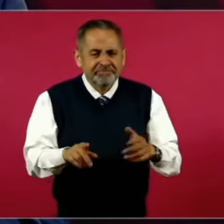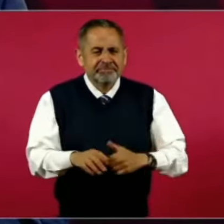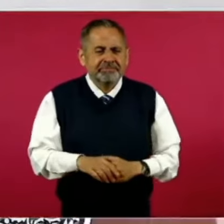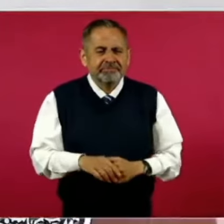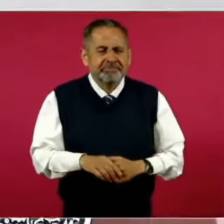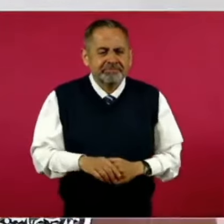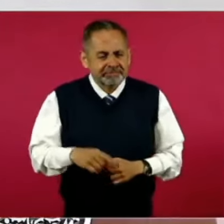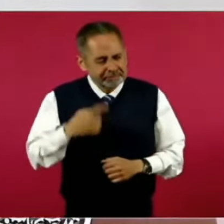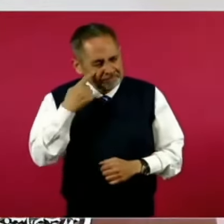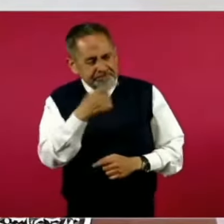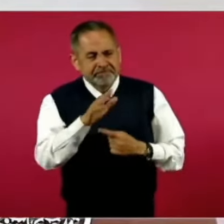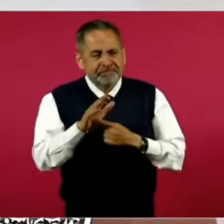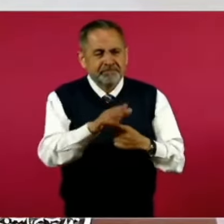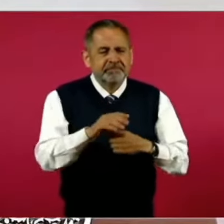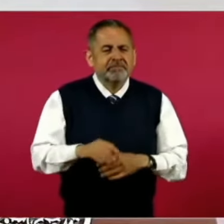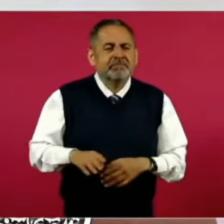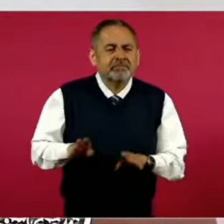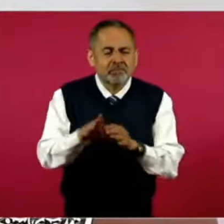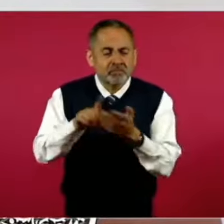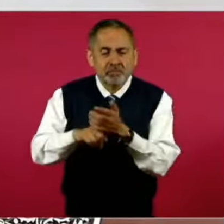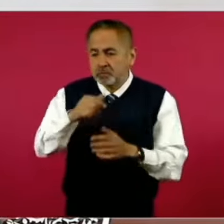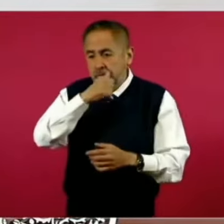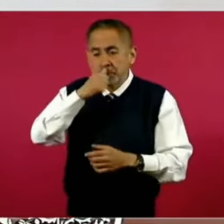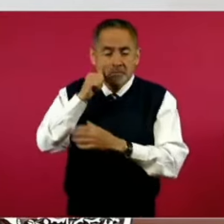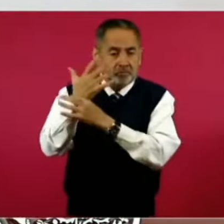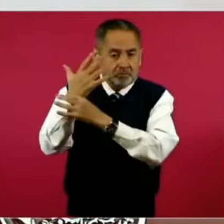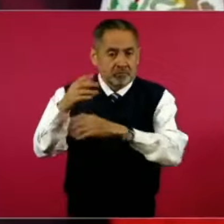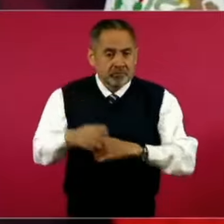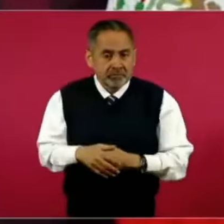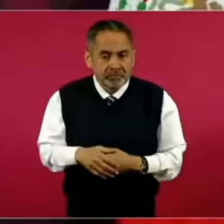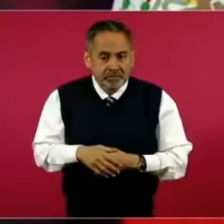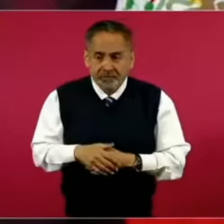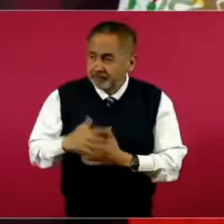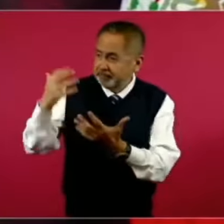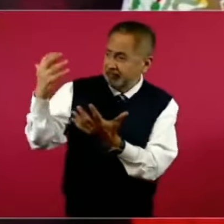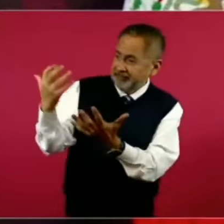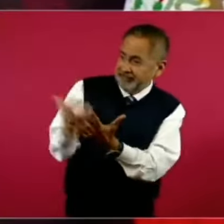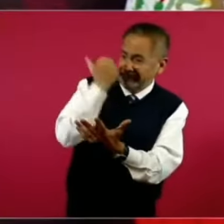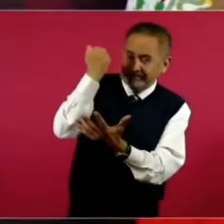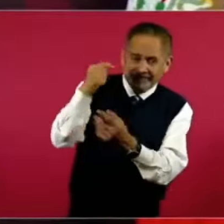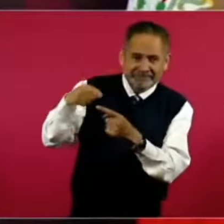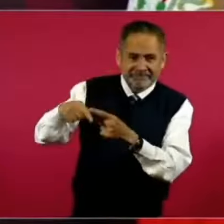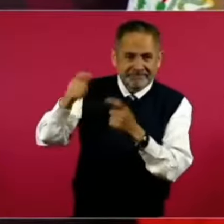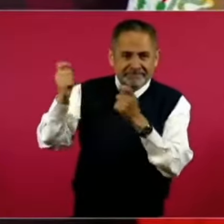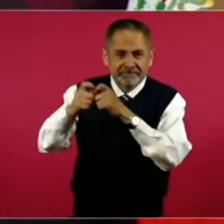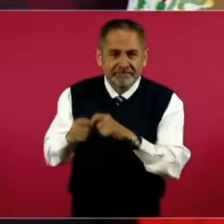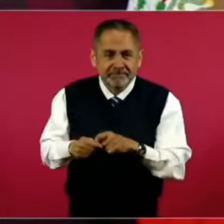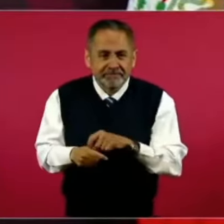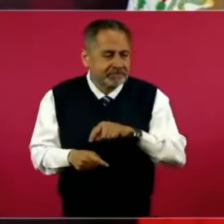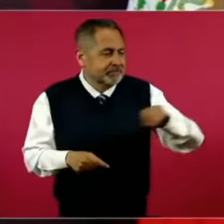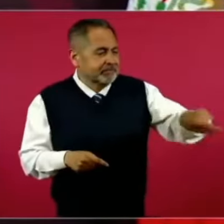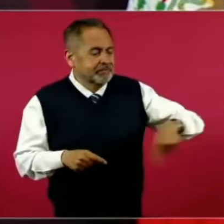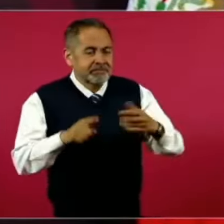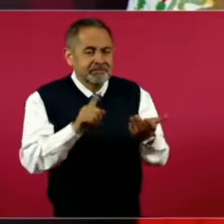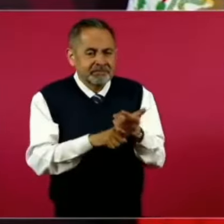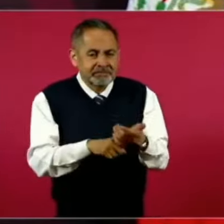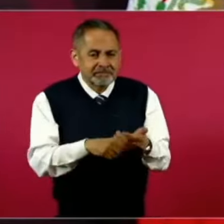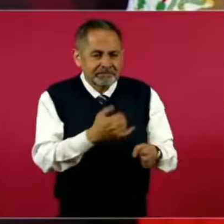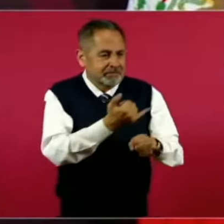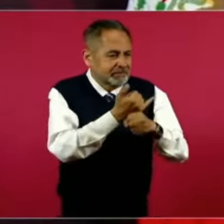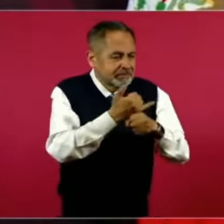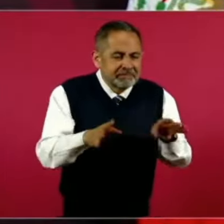dejando de manifiesto que el triunfo, decía Juárez, de la reacción es moralmente